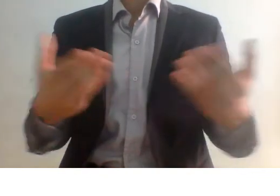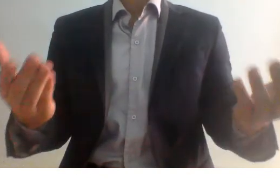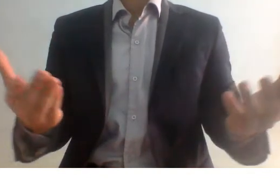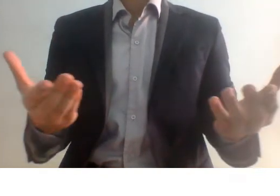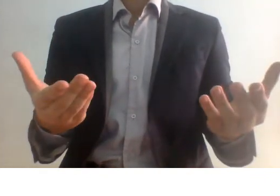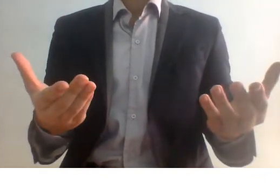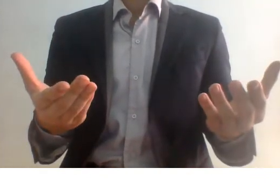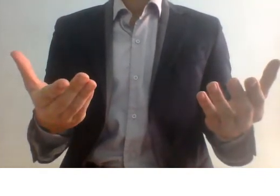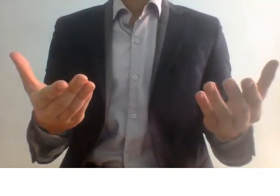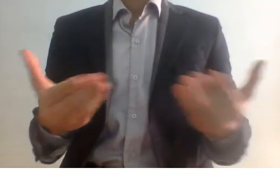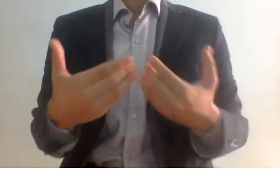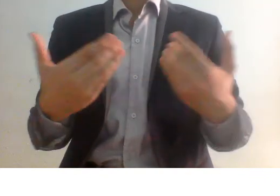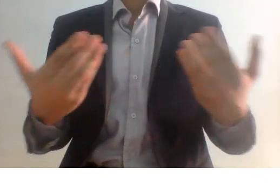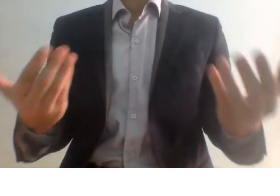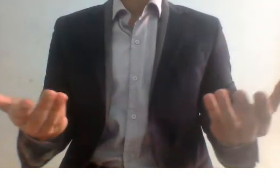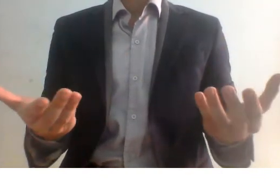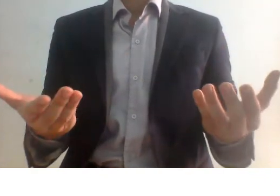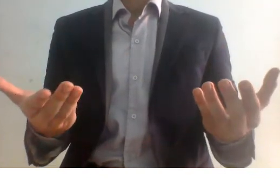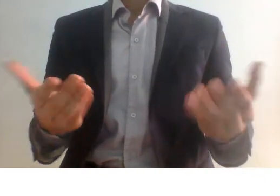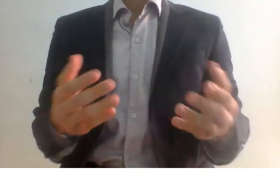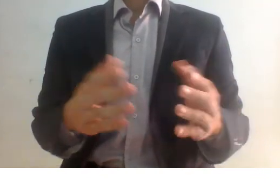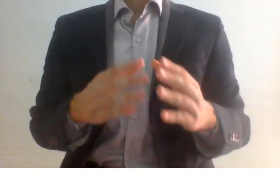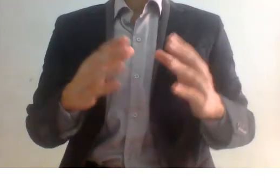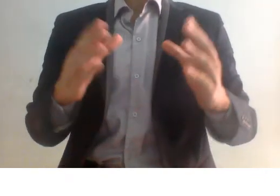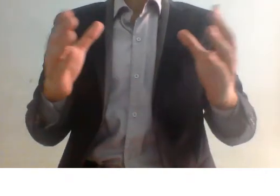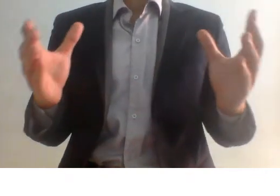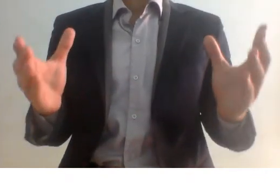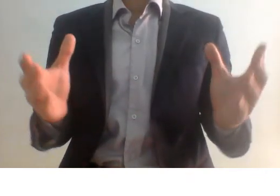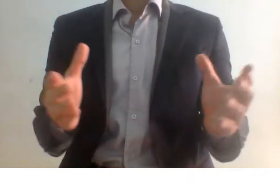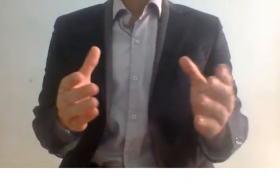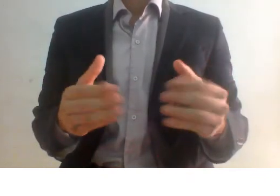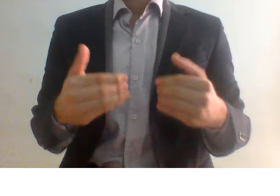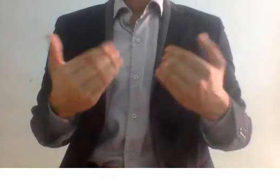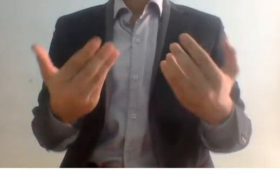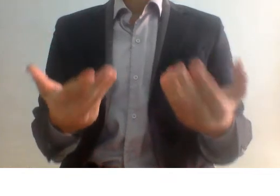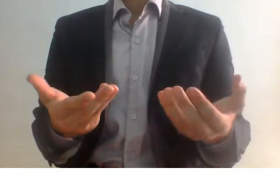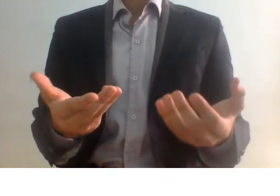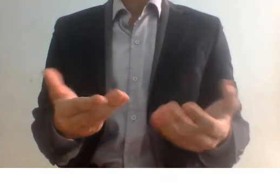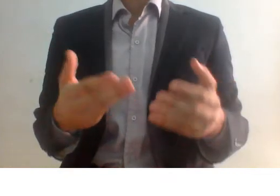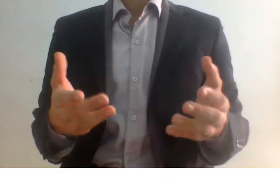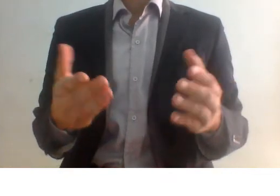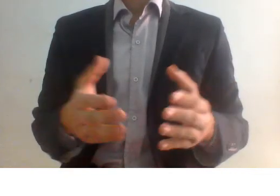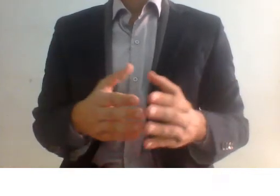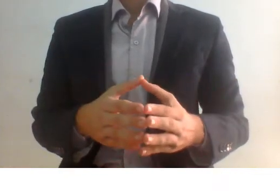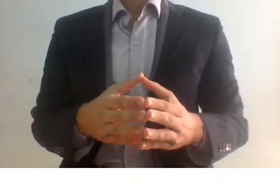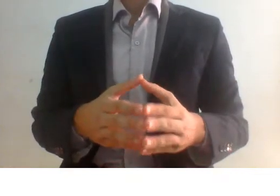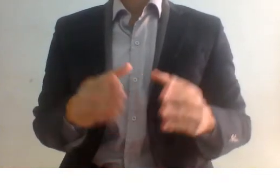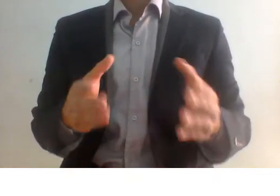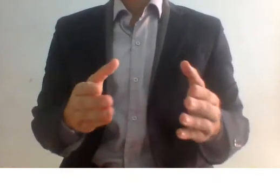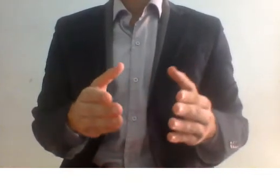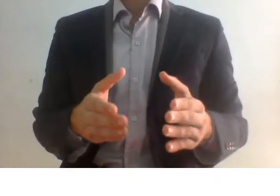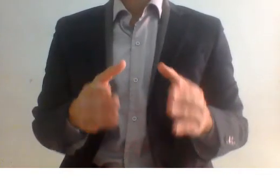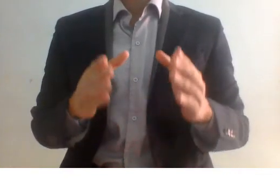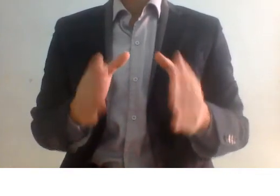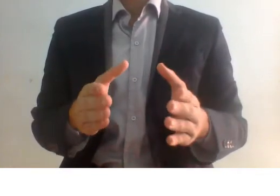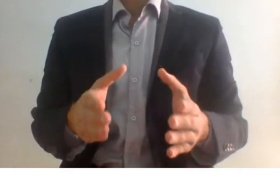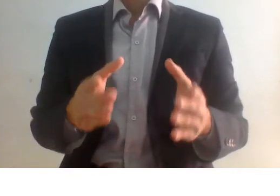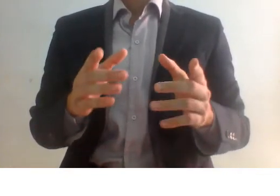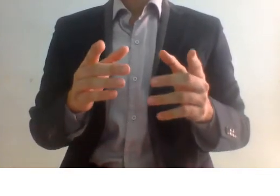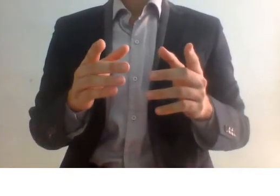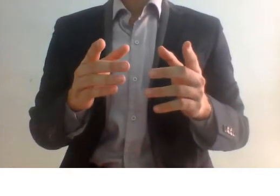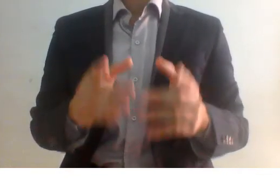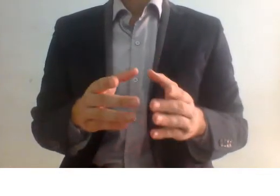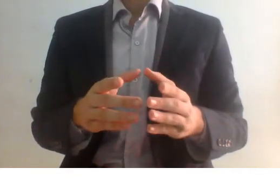que se modifique, no que se elimine. Y es que el problema aquí es no discutir solamente este tema, sino cuál es la realidad en la